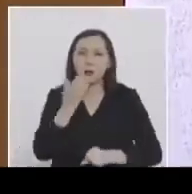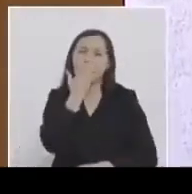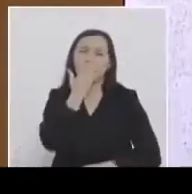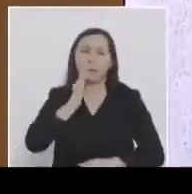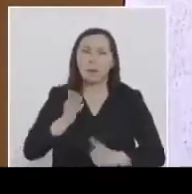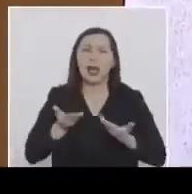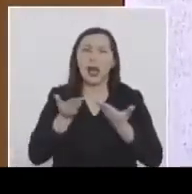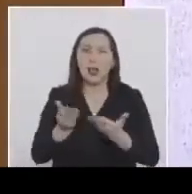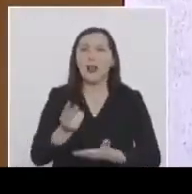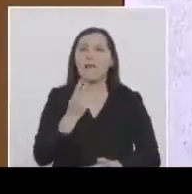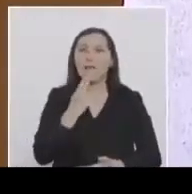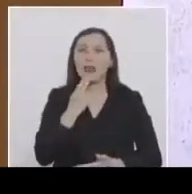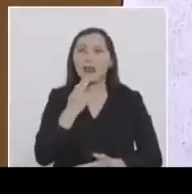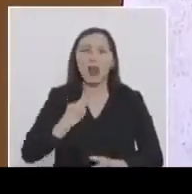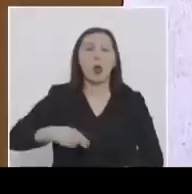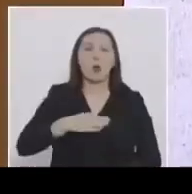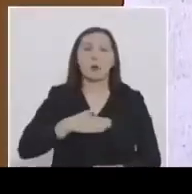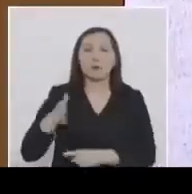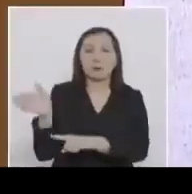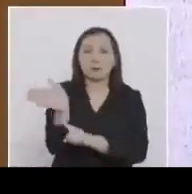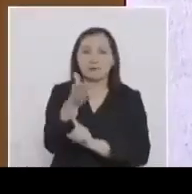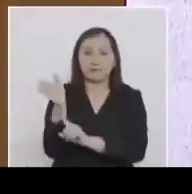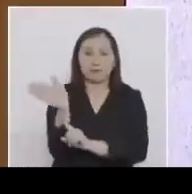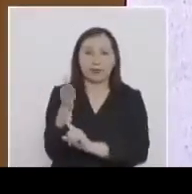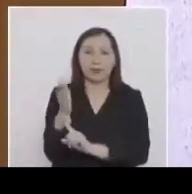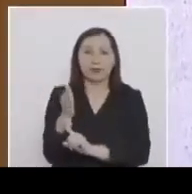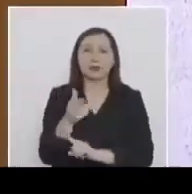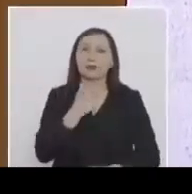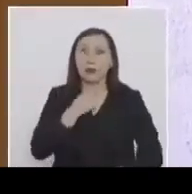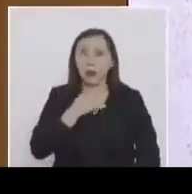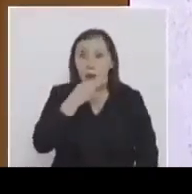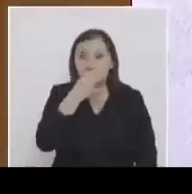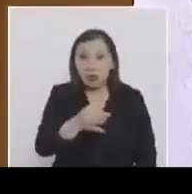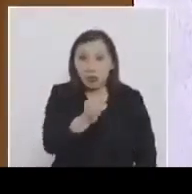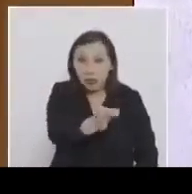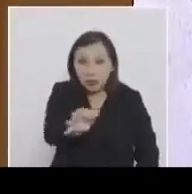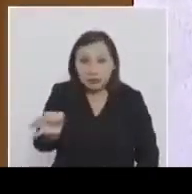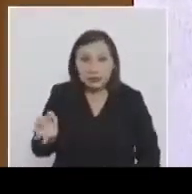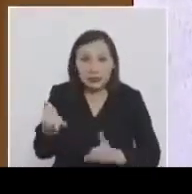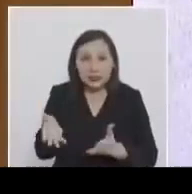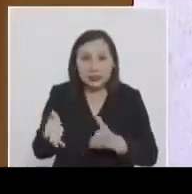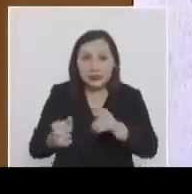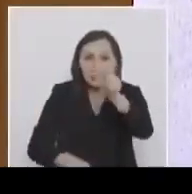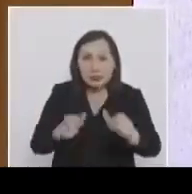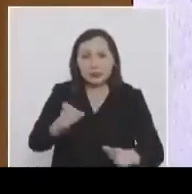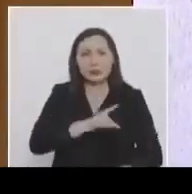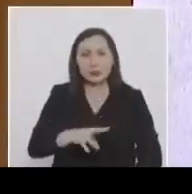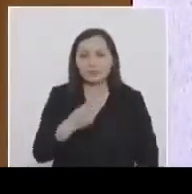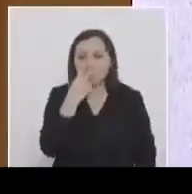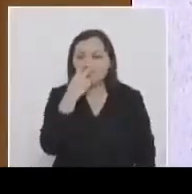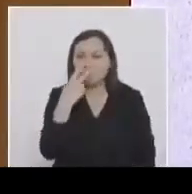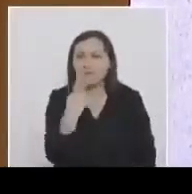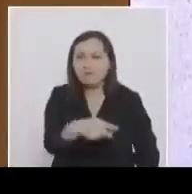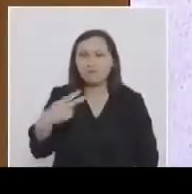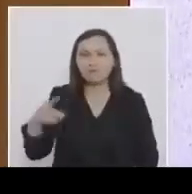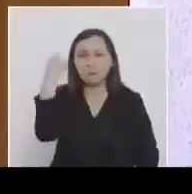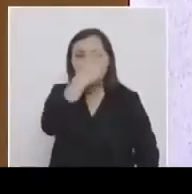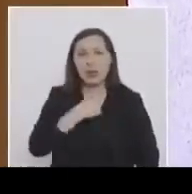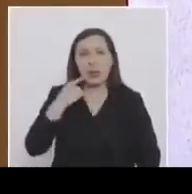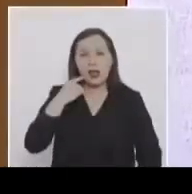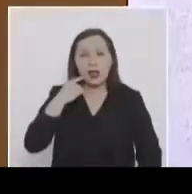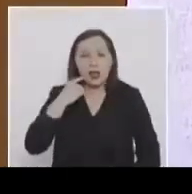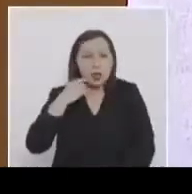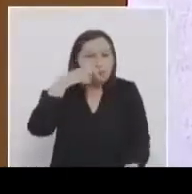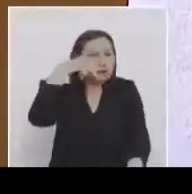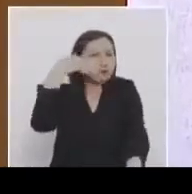mejor la vida en nuestra patria. Quiero decirles, compatriotas, que he visto sus caras recorriendo